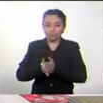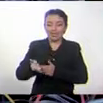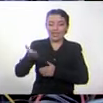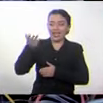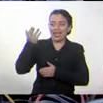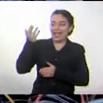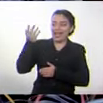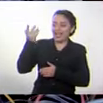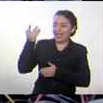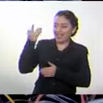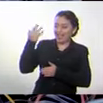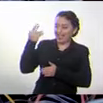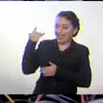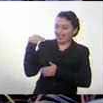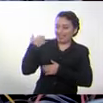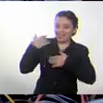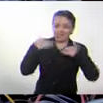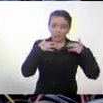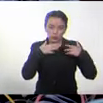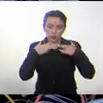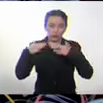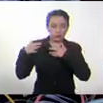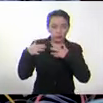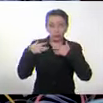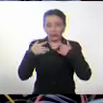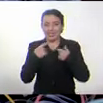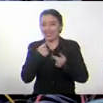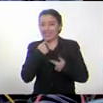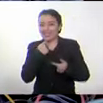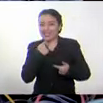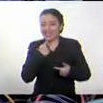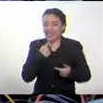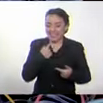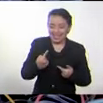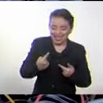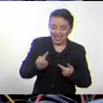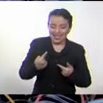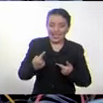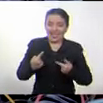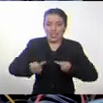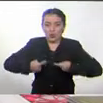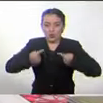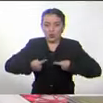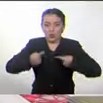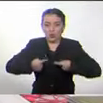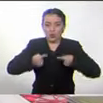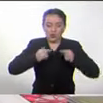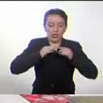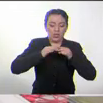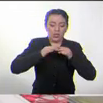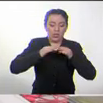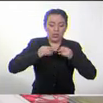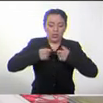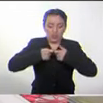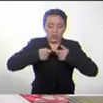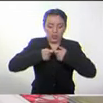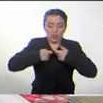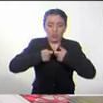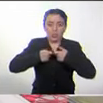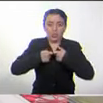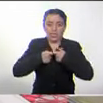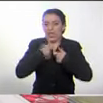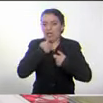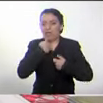batalla para ver quién dominaba el mundo de la corriente. Por un lado teníamos la corriente eléctrica